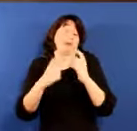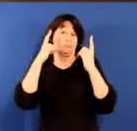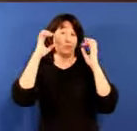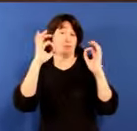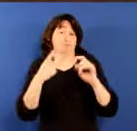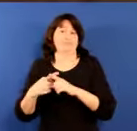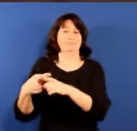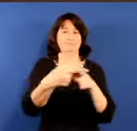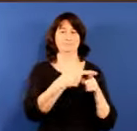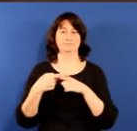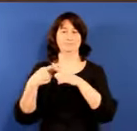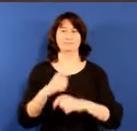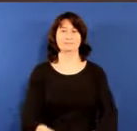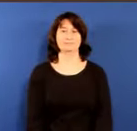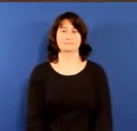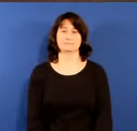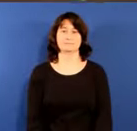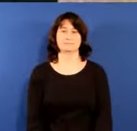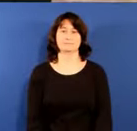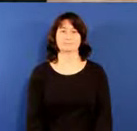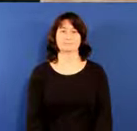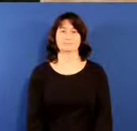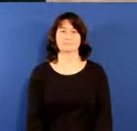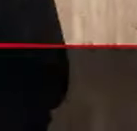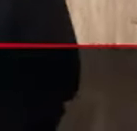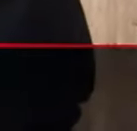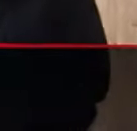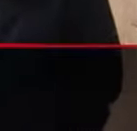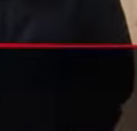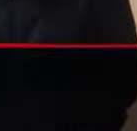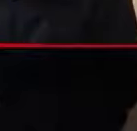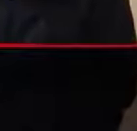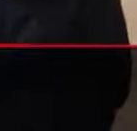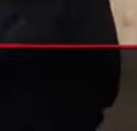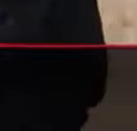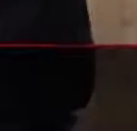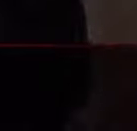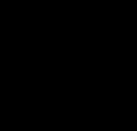inmueble de vivienda que podía llegar a acoger hasta 3 familias, compartiendo incluso la misma cocina.